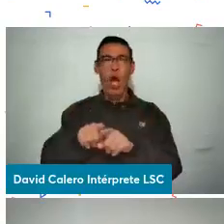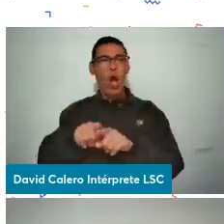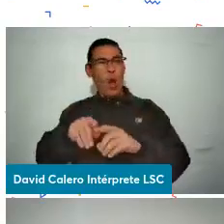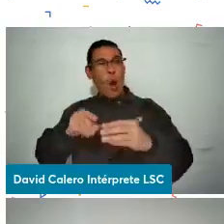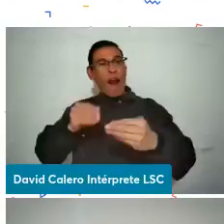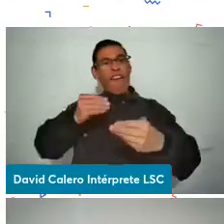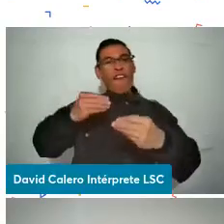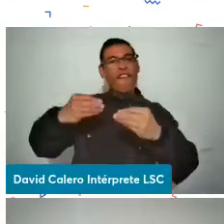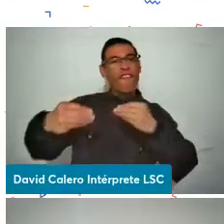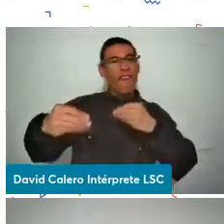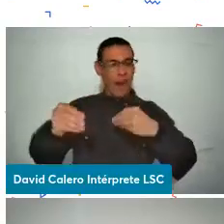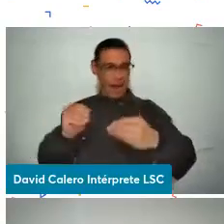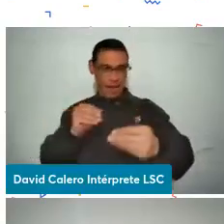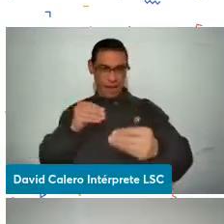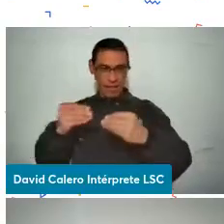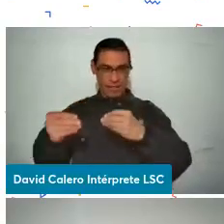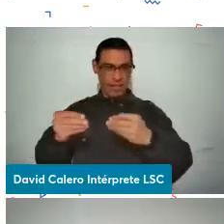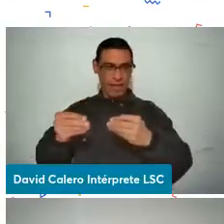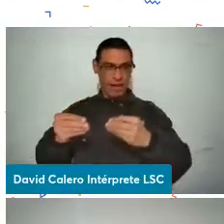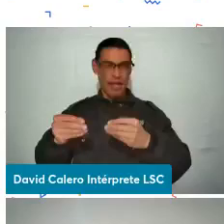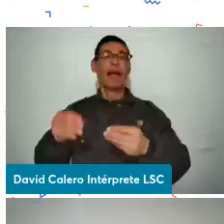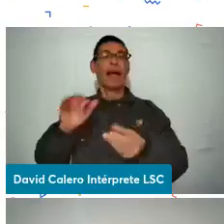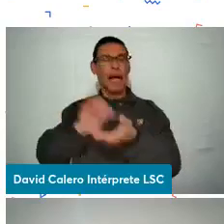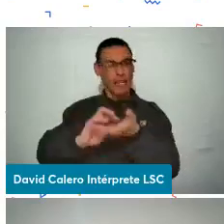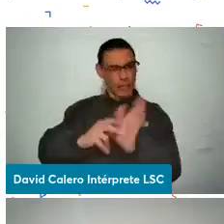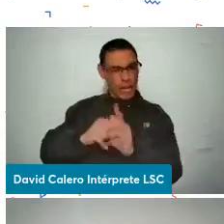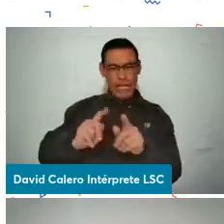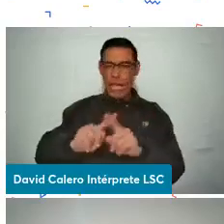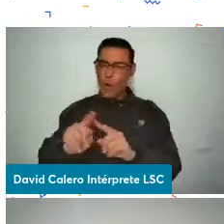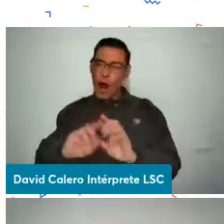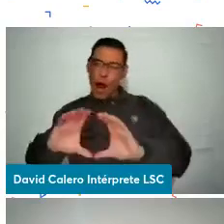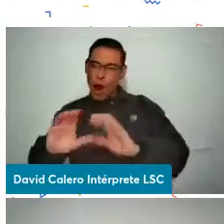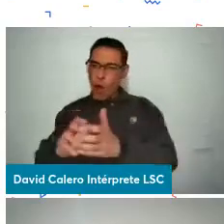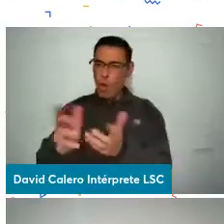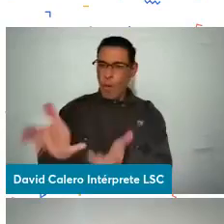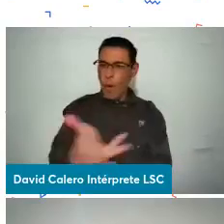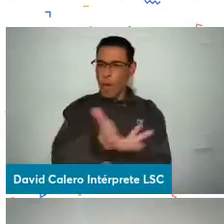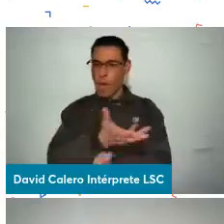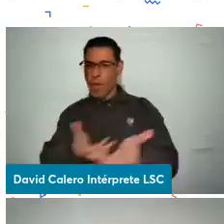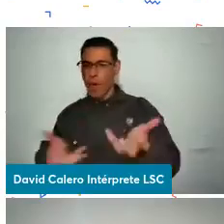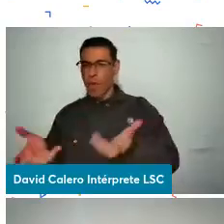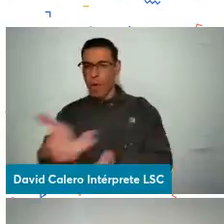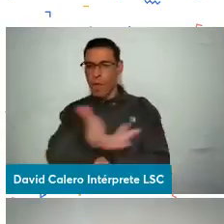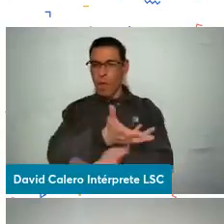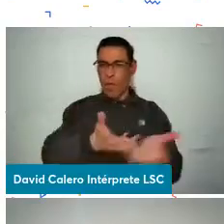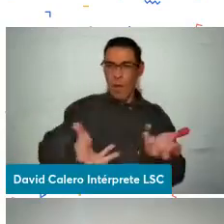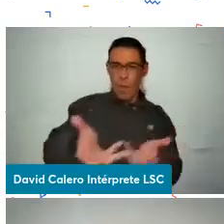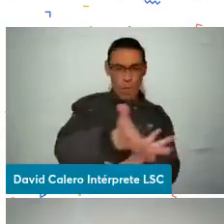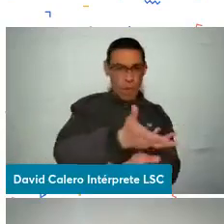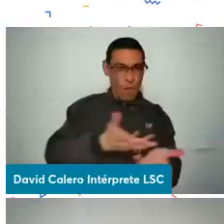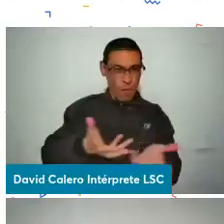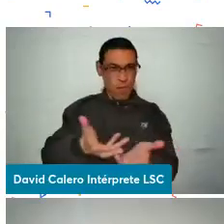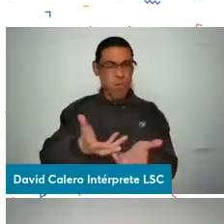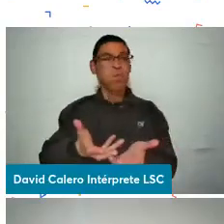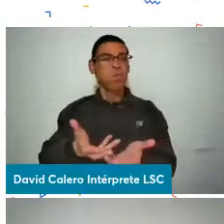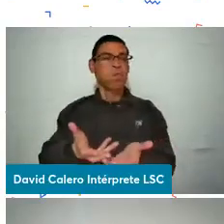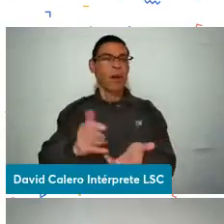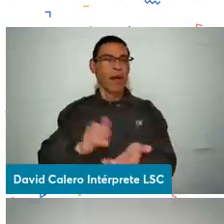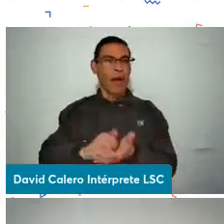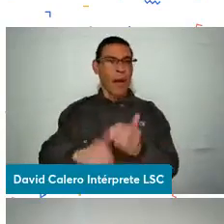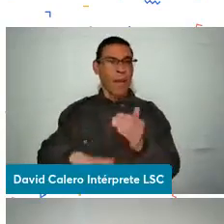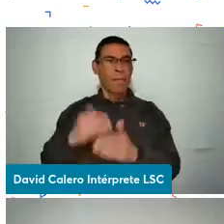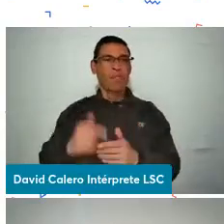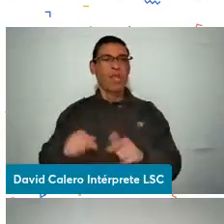pues, se puede hablar un poco de esa interdisciplinariedad. Entonces, empezamos a flexibilizar procesos, ya cambiamos